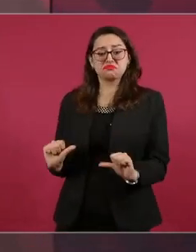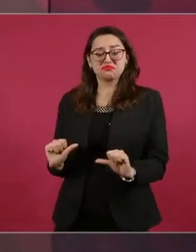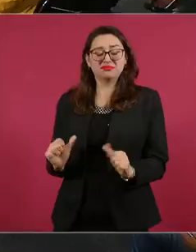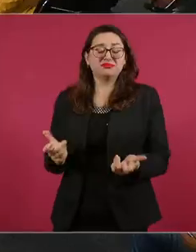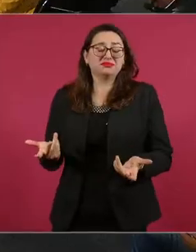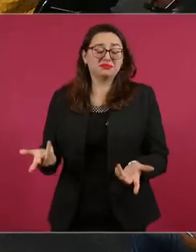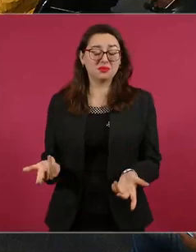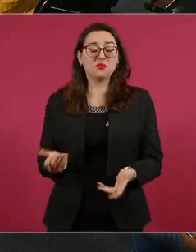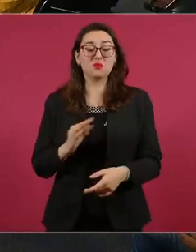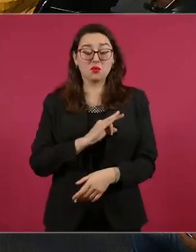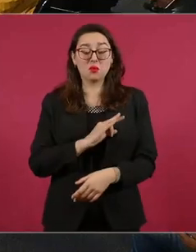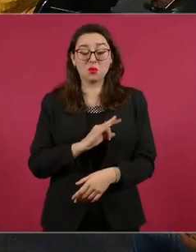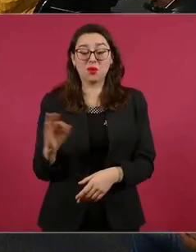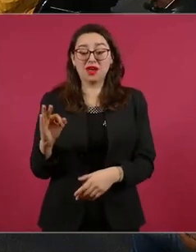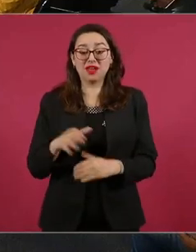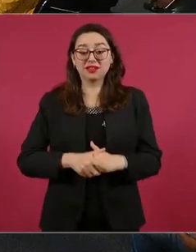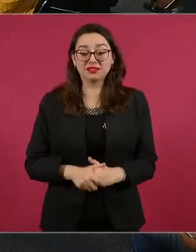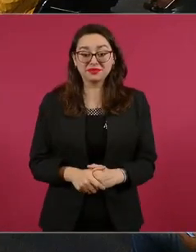la inocencia,